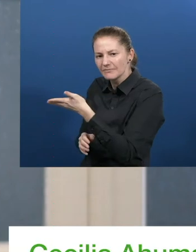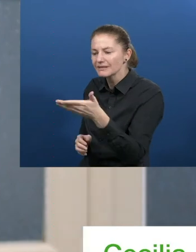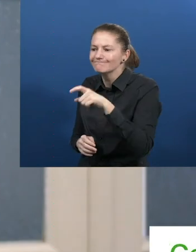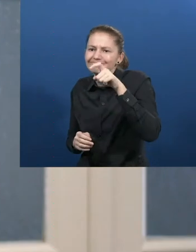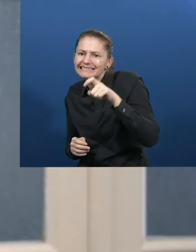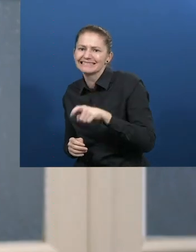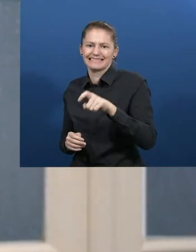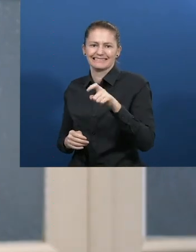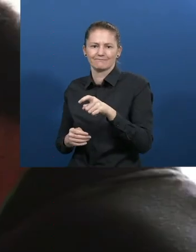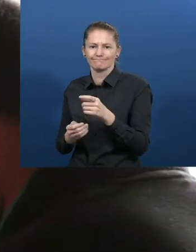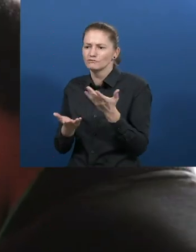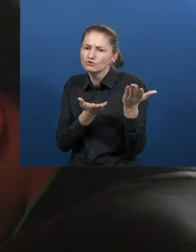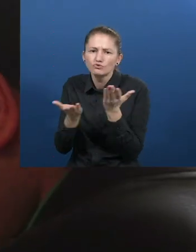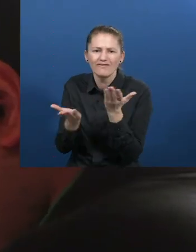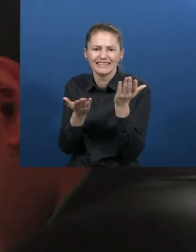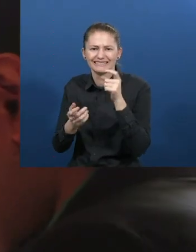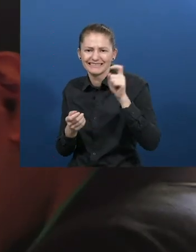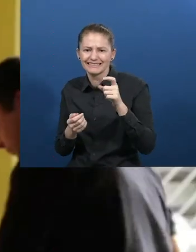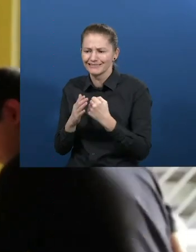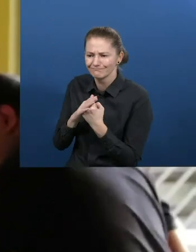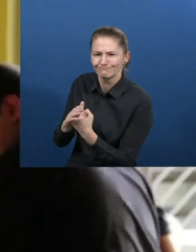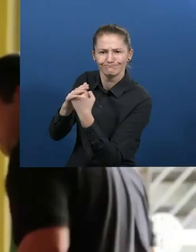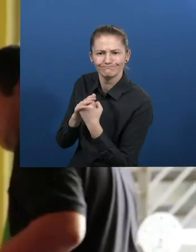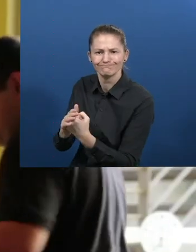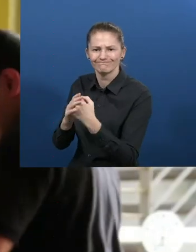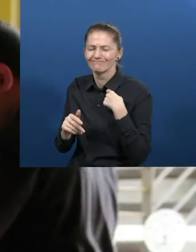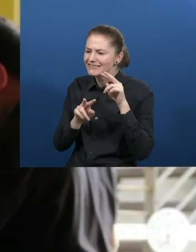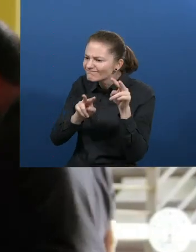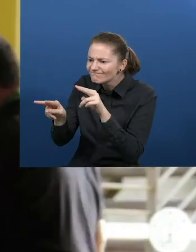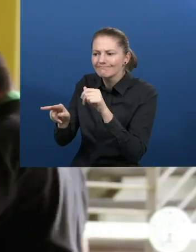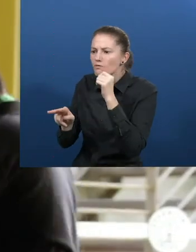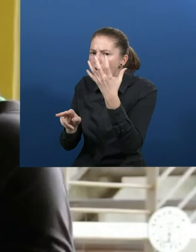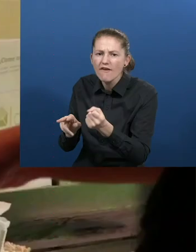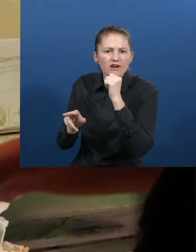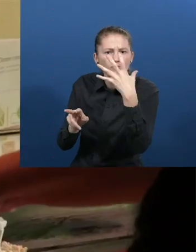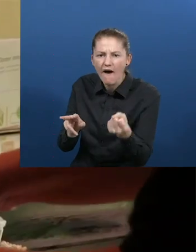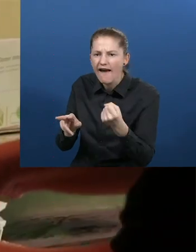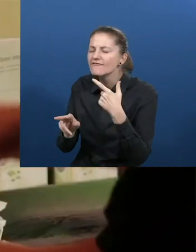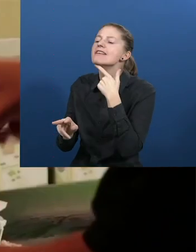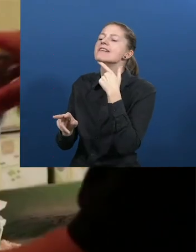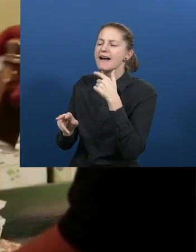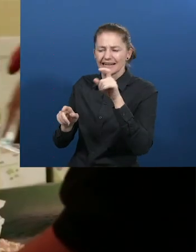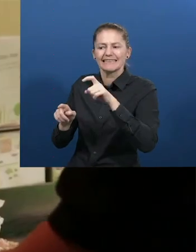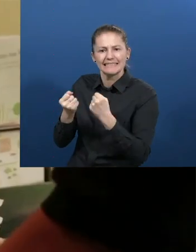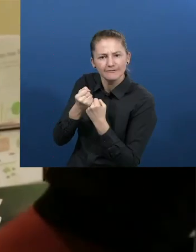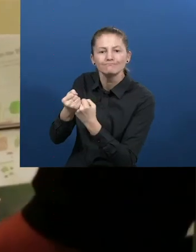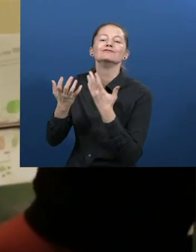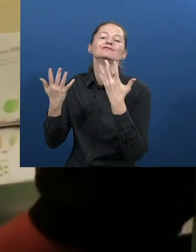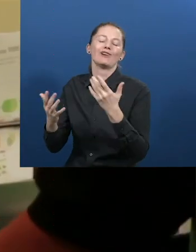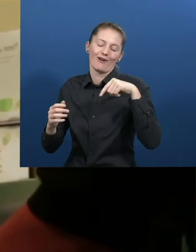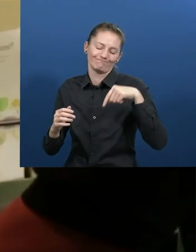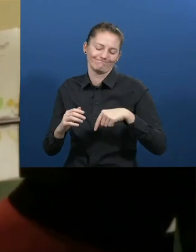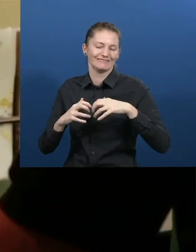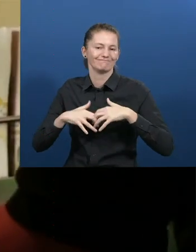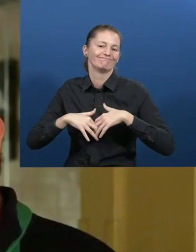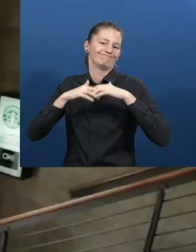nuestros servicios de intermediación y nos dimos cuenta que no contábamos con los servicios necesarios y especializados para atenderlo, por lo cual decidimos crear